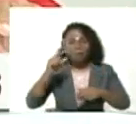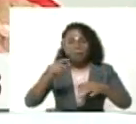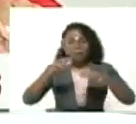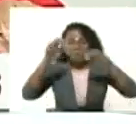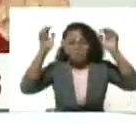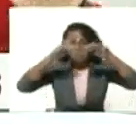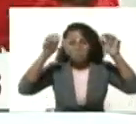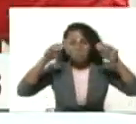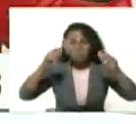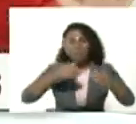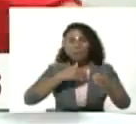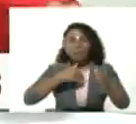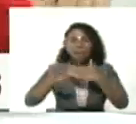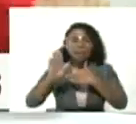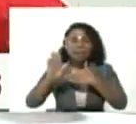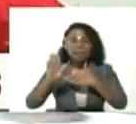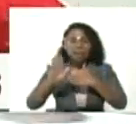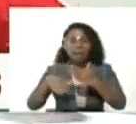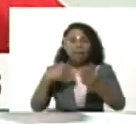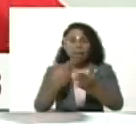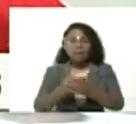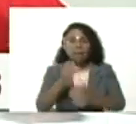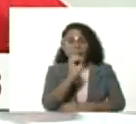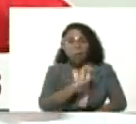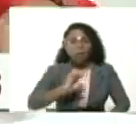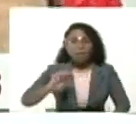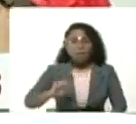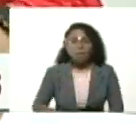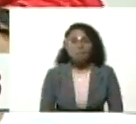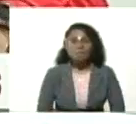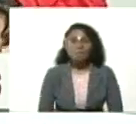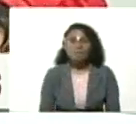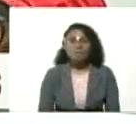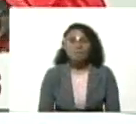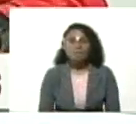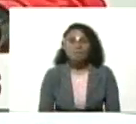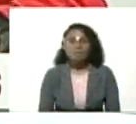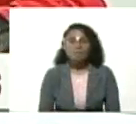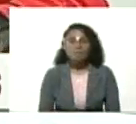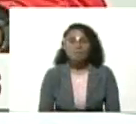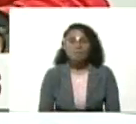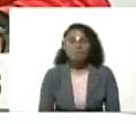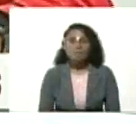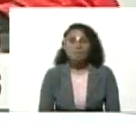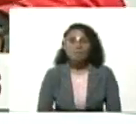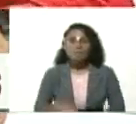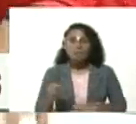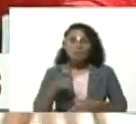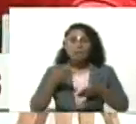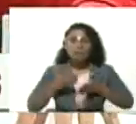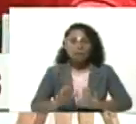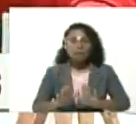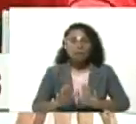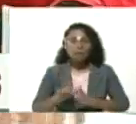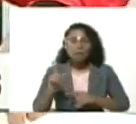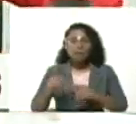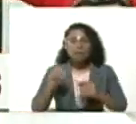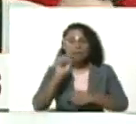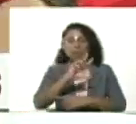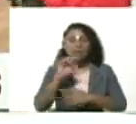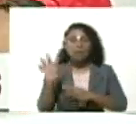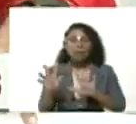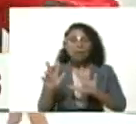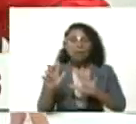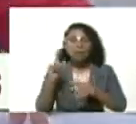tropical Ida, que está al oeste de Cuba. Ella nació de esa onda tropical 38, que apenas salió del país,